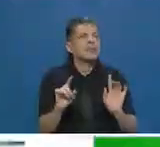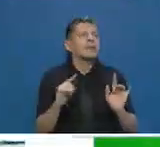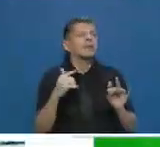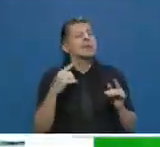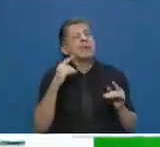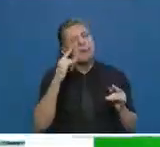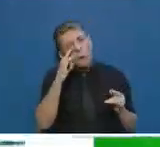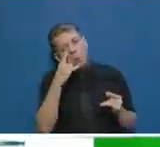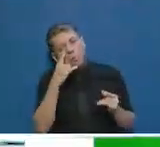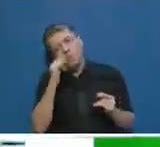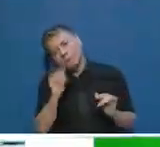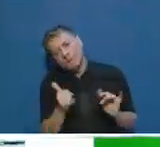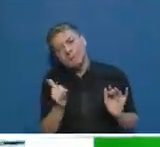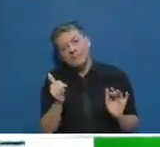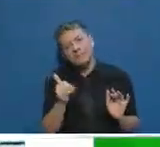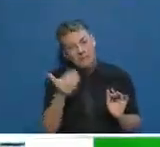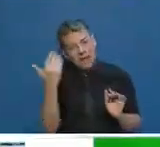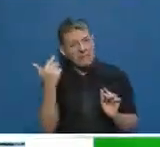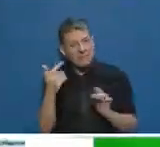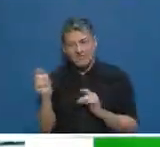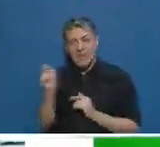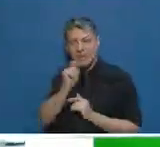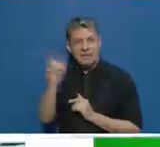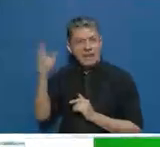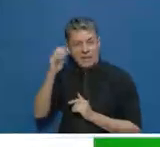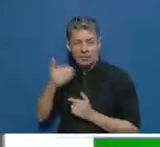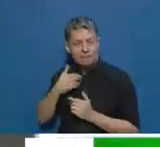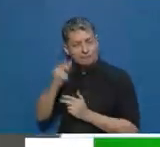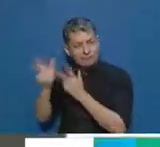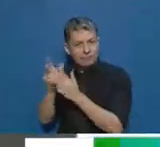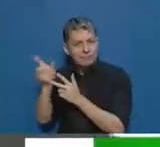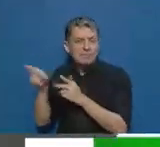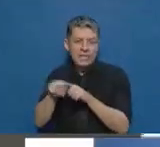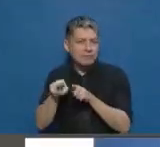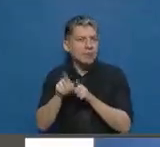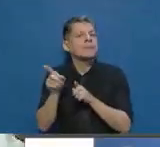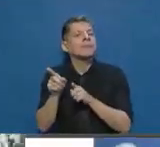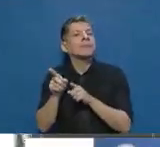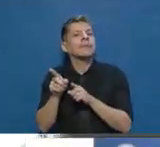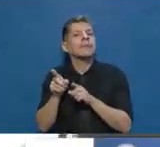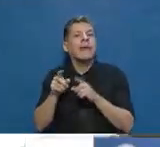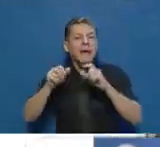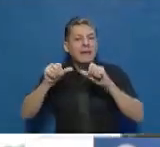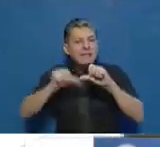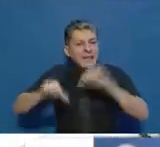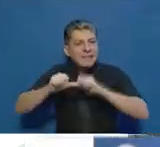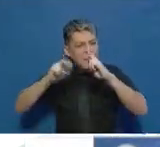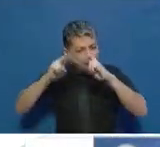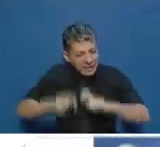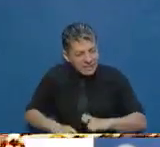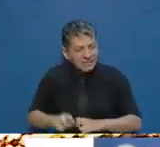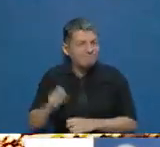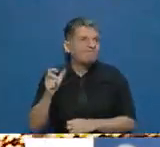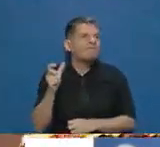yo comentaba hoy en una entrevista que tuve de Radial es que no hay estudio científico, y esto es claro para dejarlo, no hay